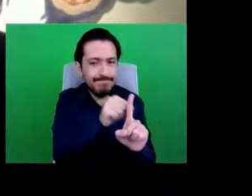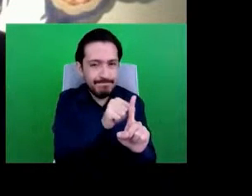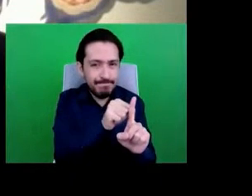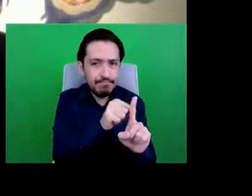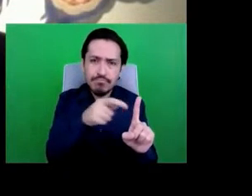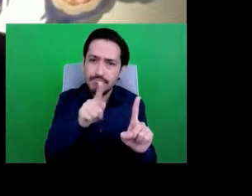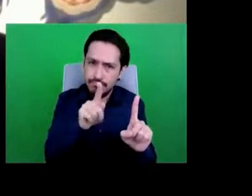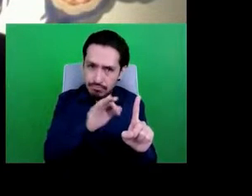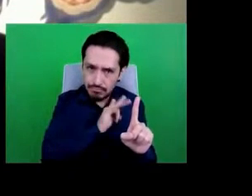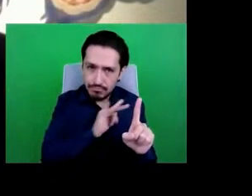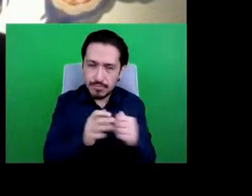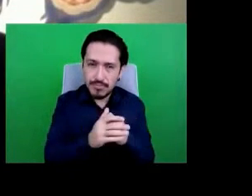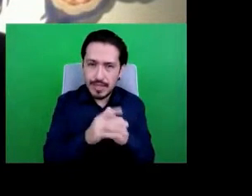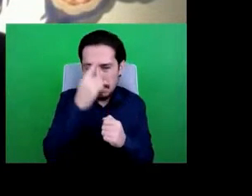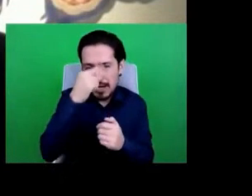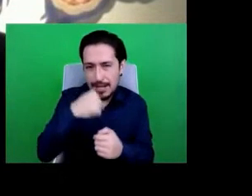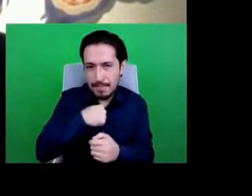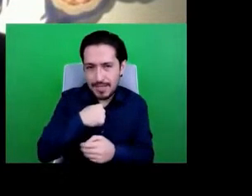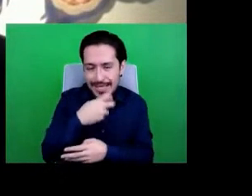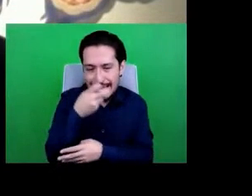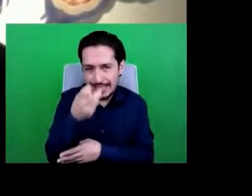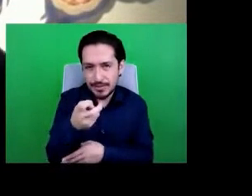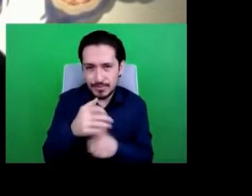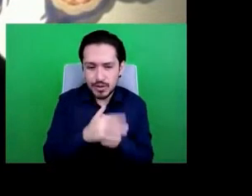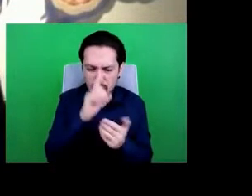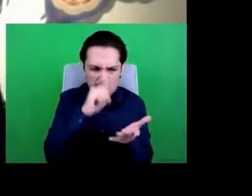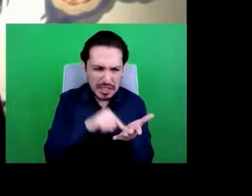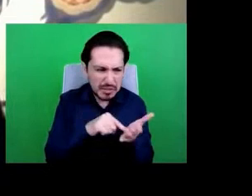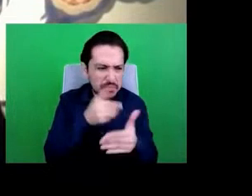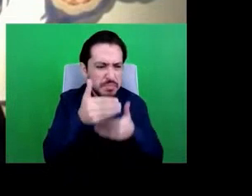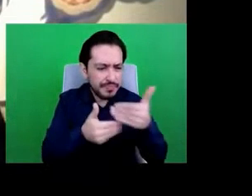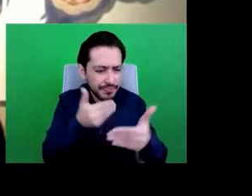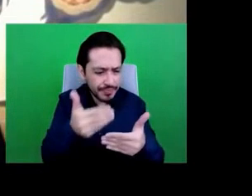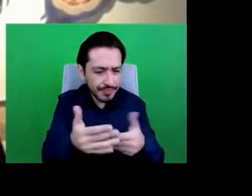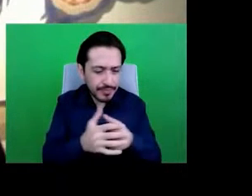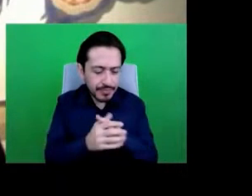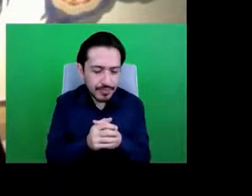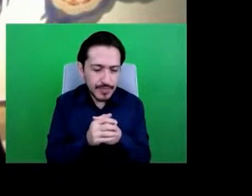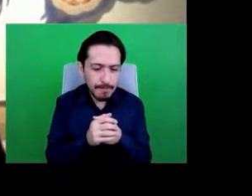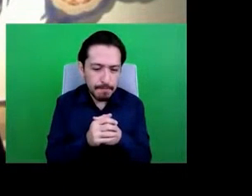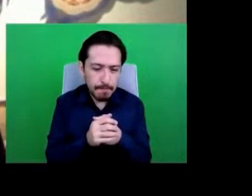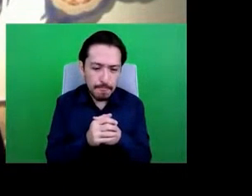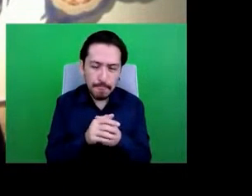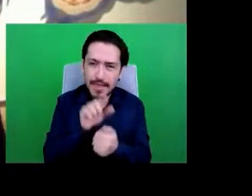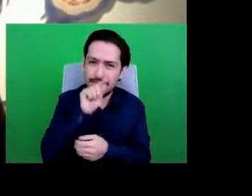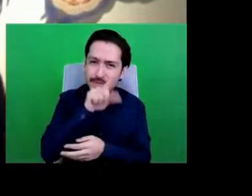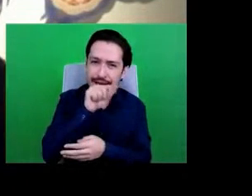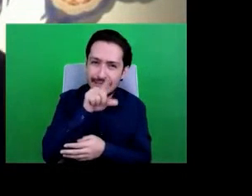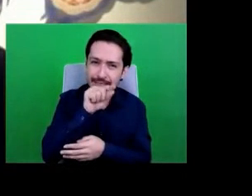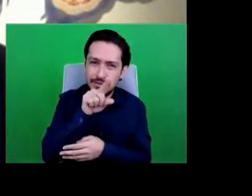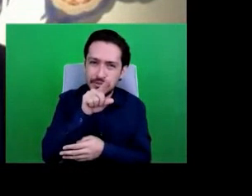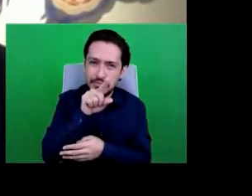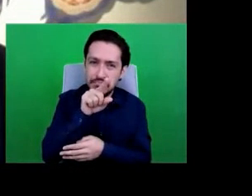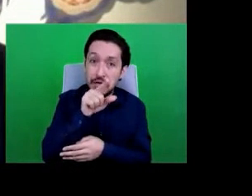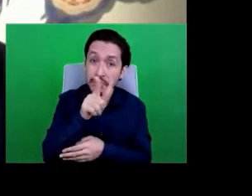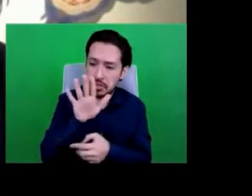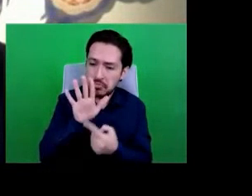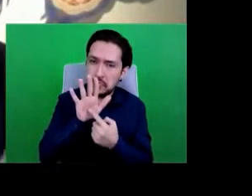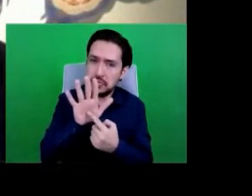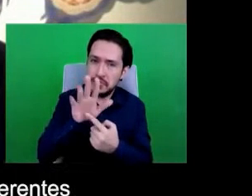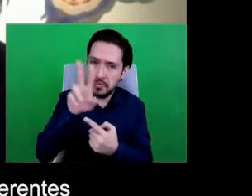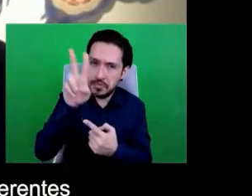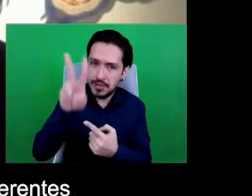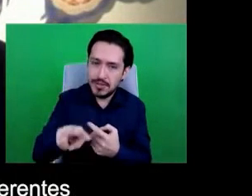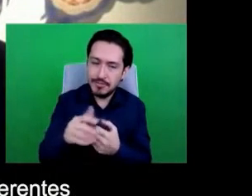Y para mí eso es lo más importante. Yo creo que el proceso en Jalisco lo refleja perfectamente. Es